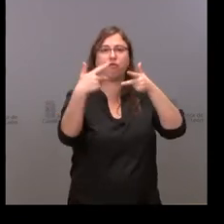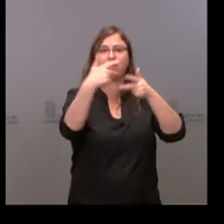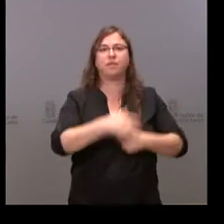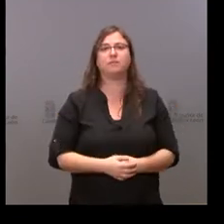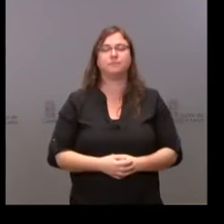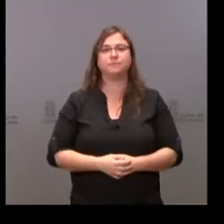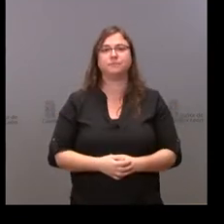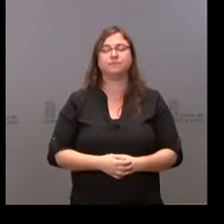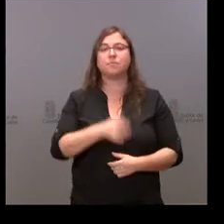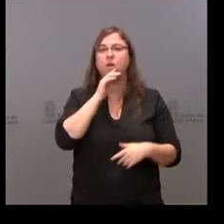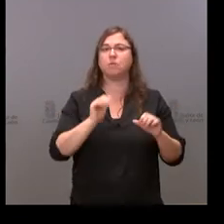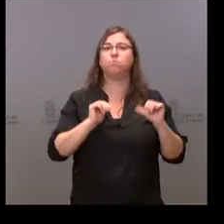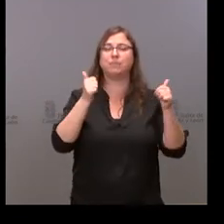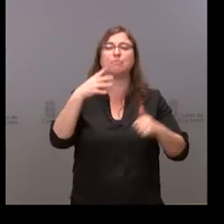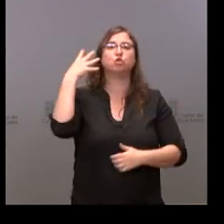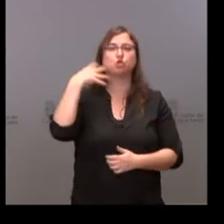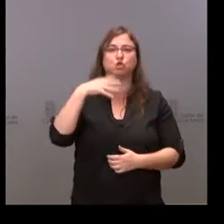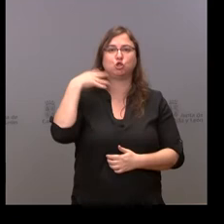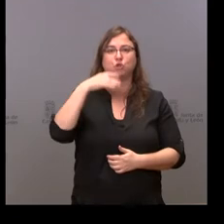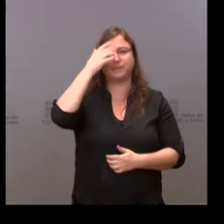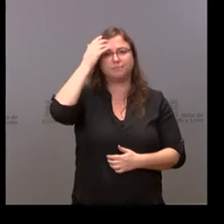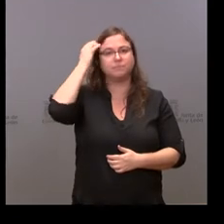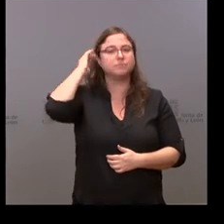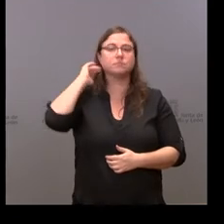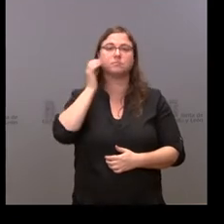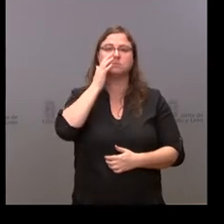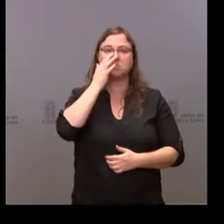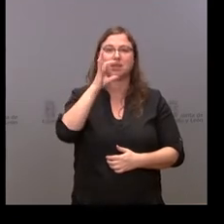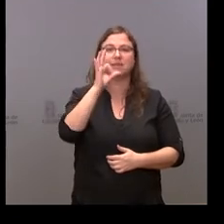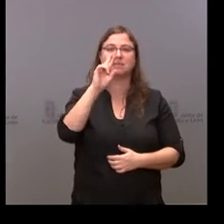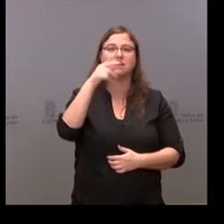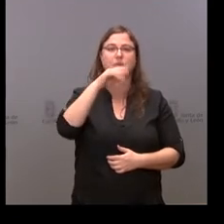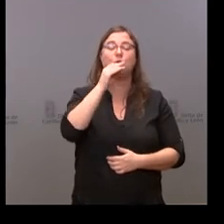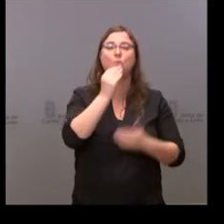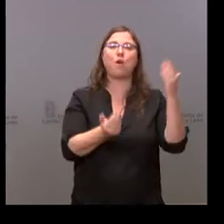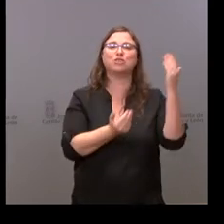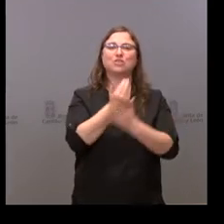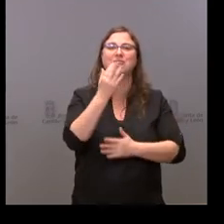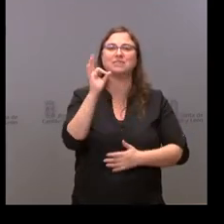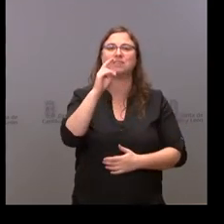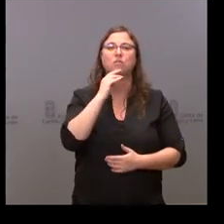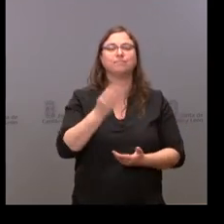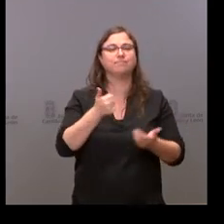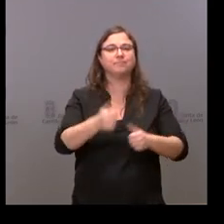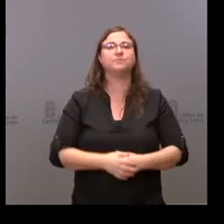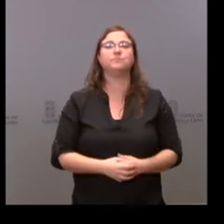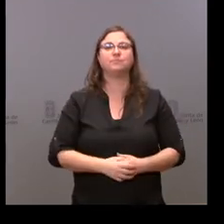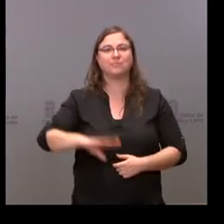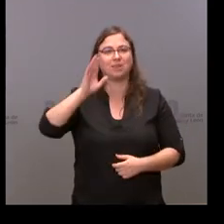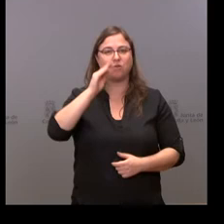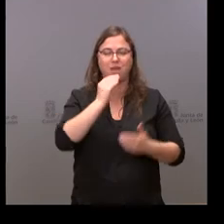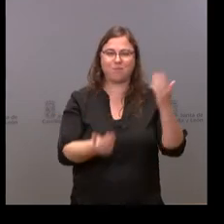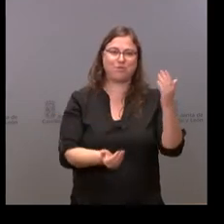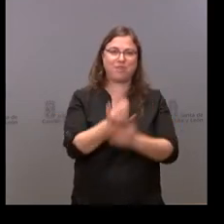vamos a comenzar en soria con con sergio buenos días sergio adelante hola muy buenas